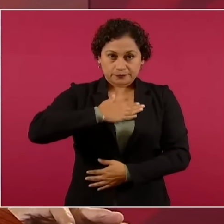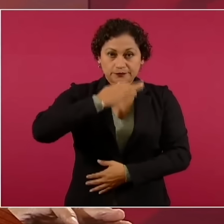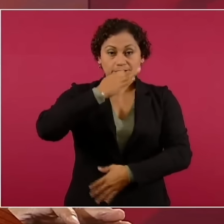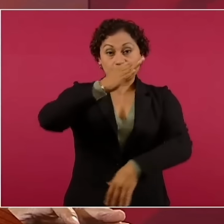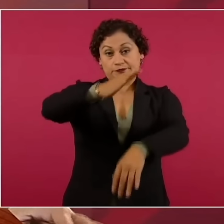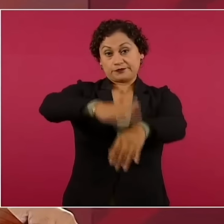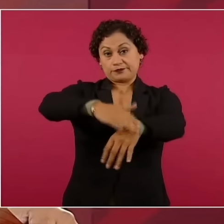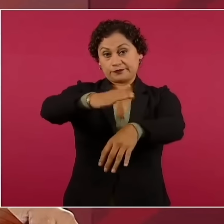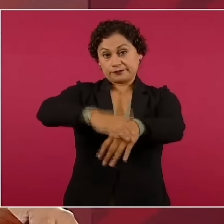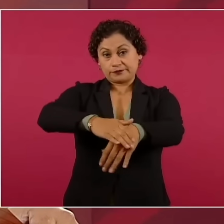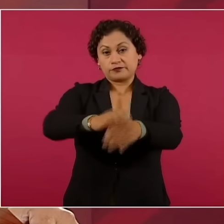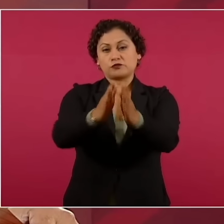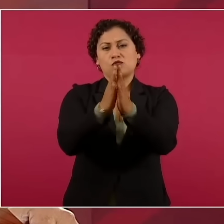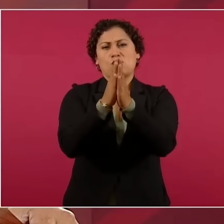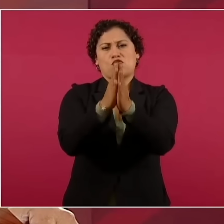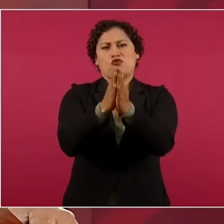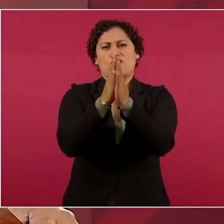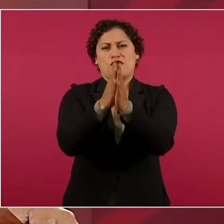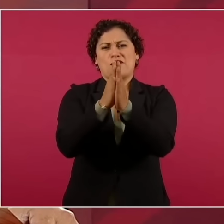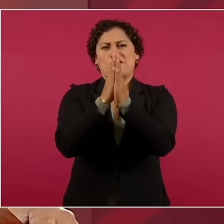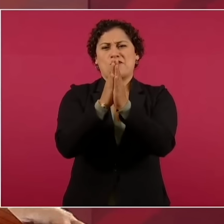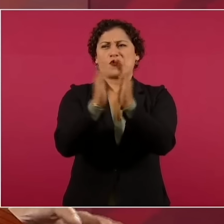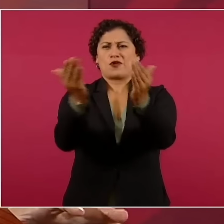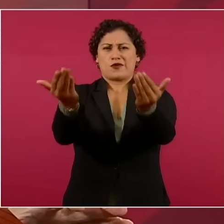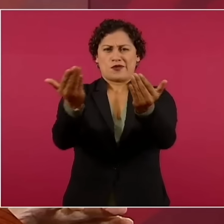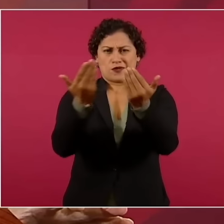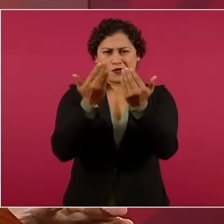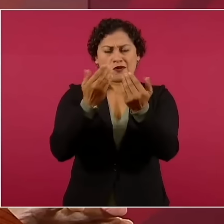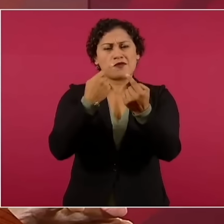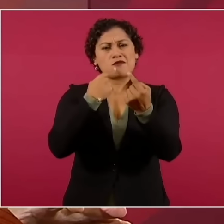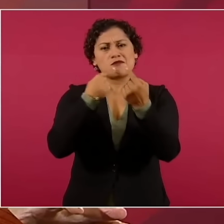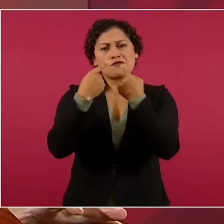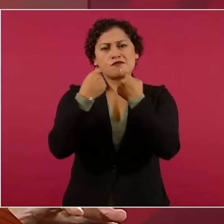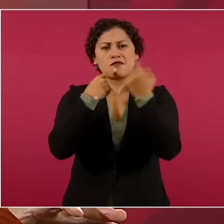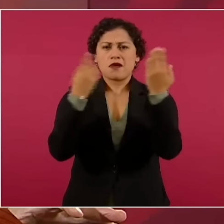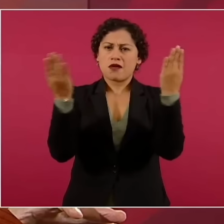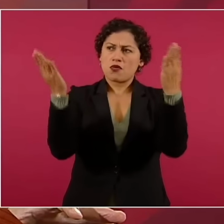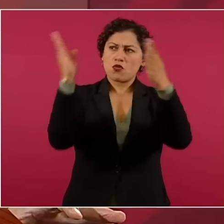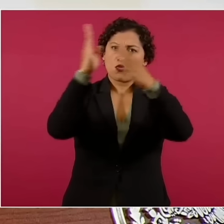a que se busque un diálogo y se logre la paz.